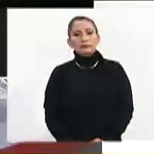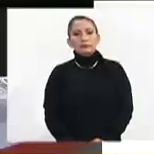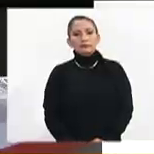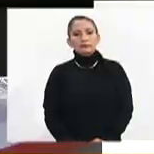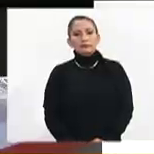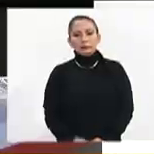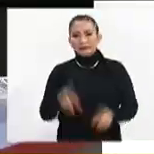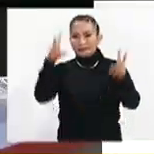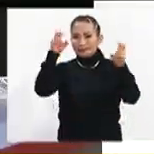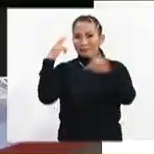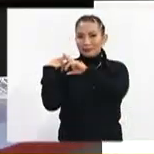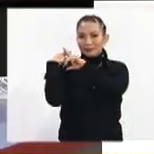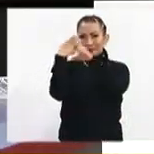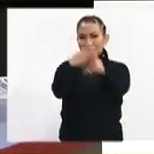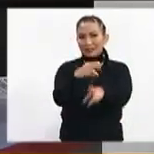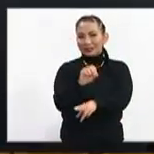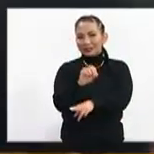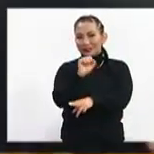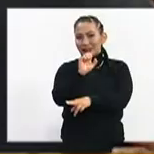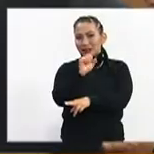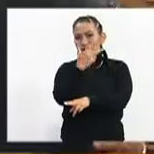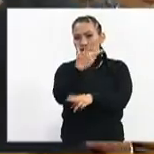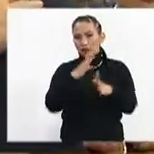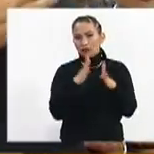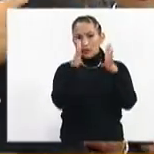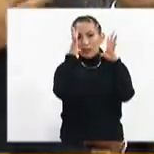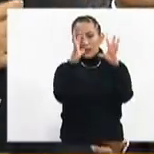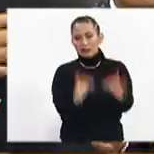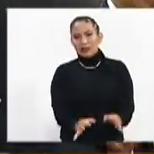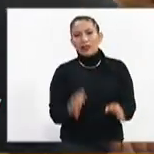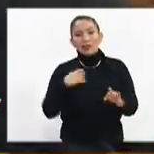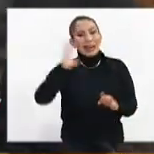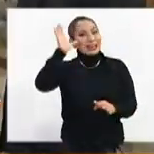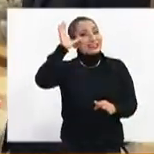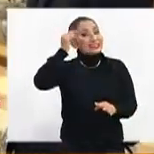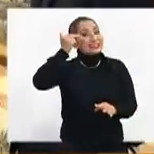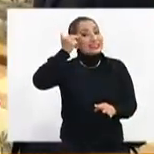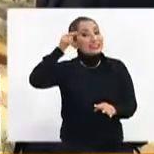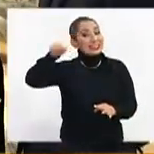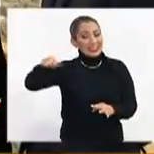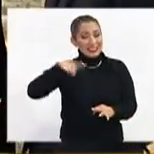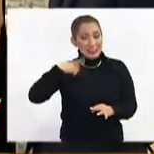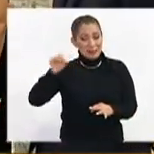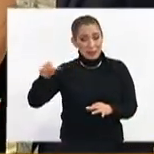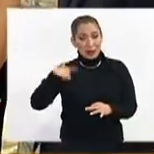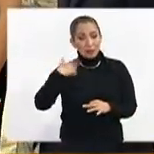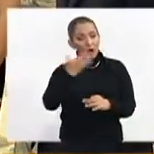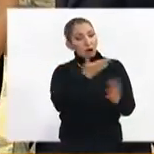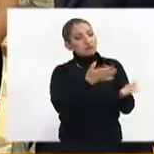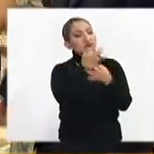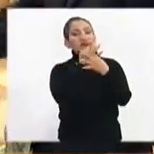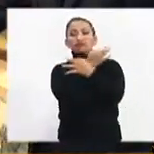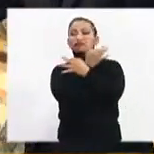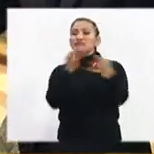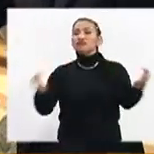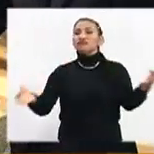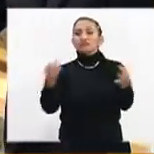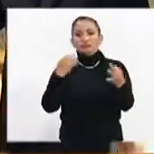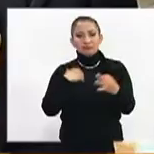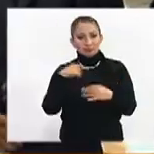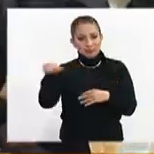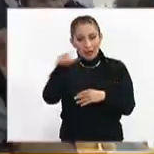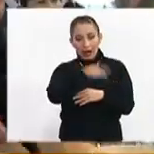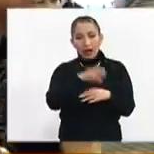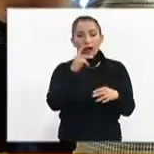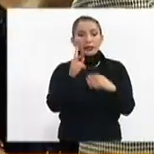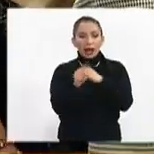Y con motivo del aniversario 68 de la fundación de la República Popular China, la Embajada del país asiático ofreció un mensaje